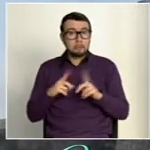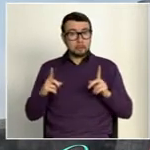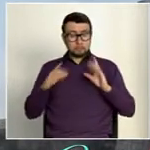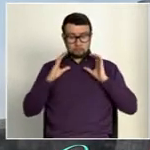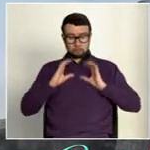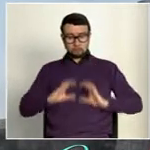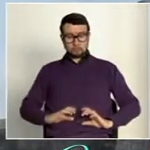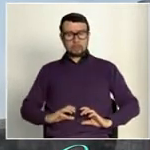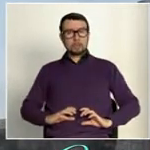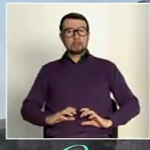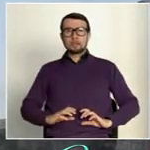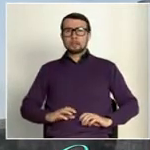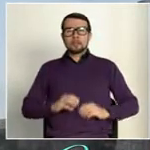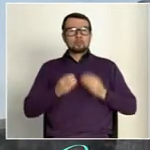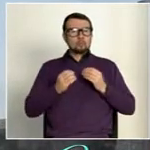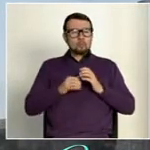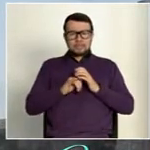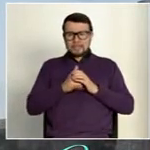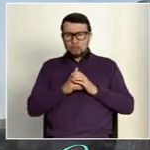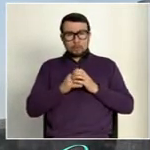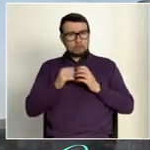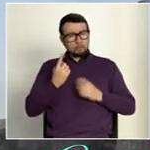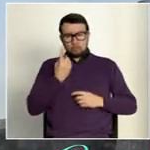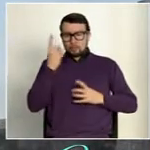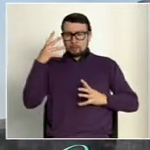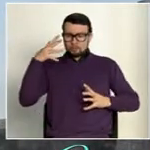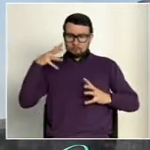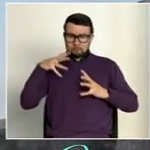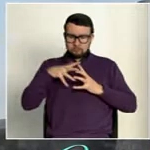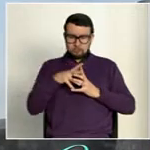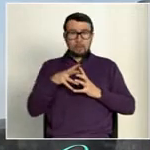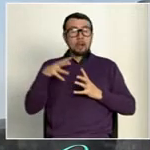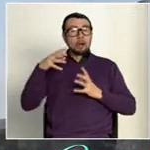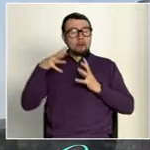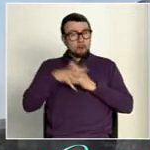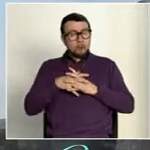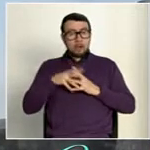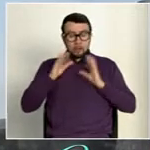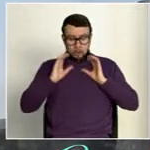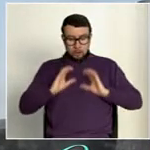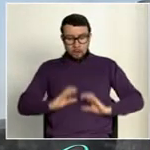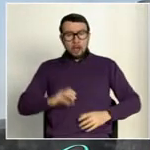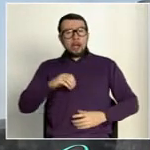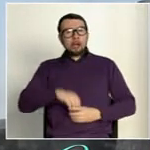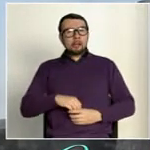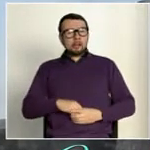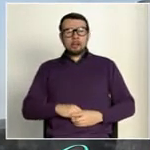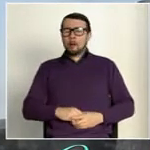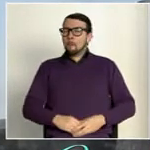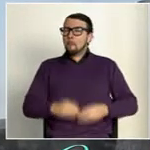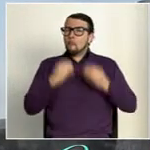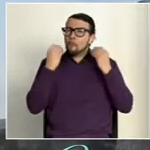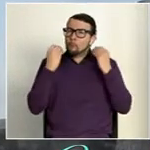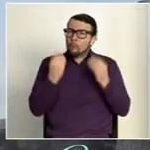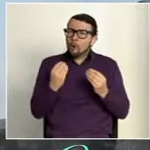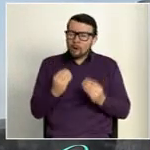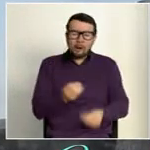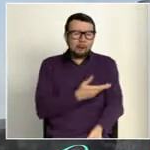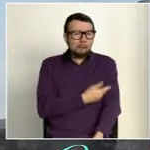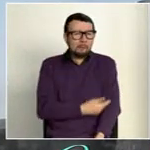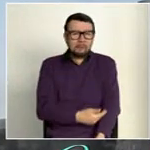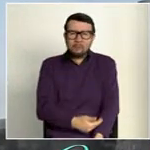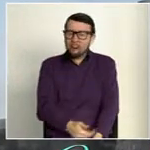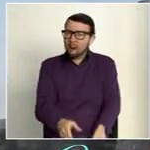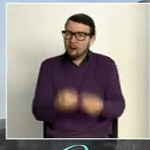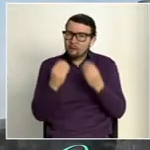una unidad de células y tenemos dentro de nosotros 50 trillones de células. O sea que